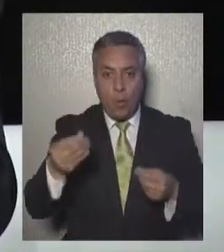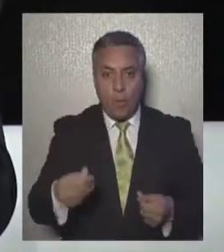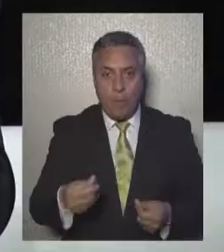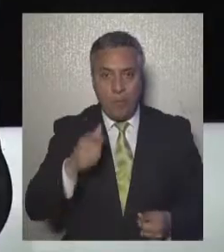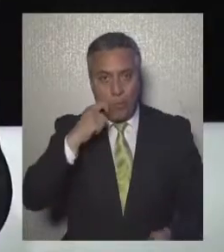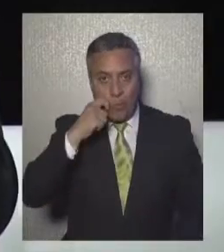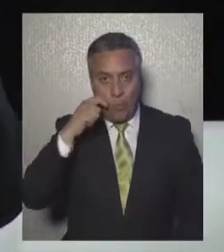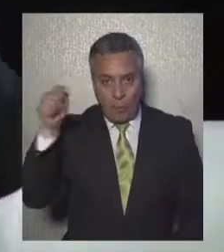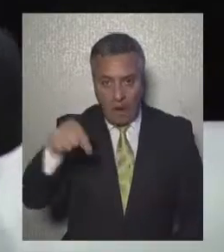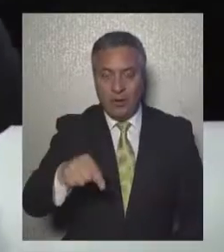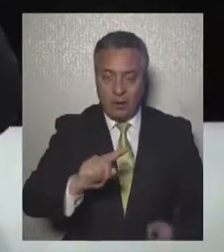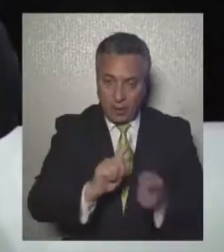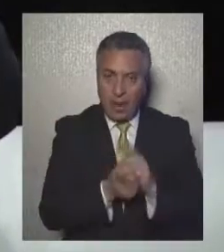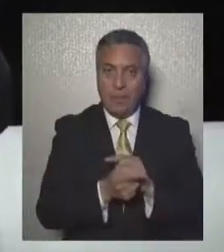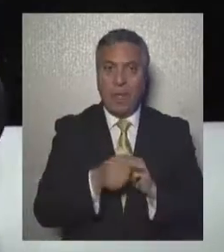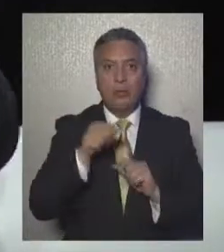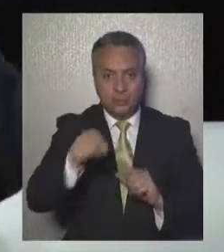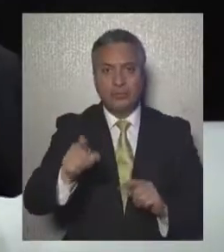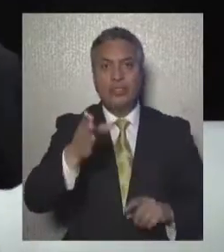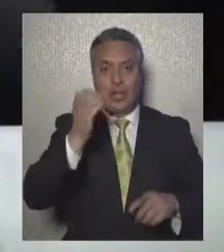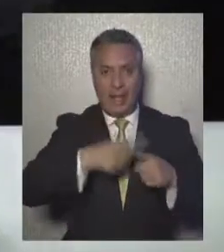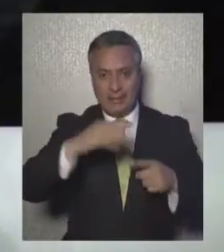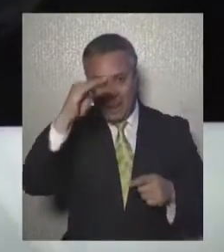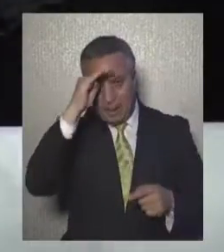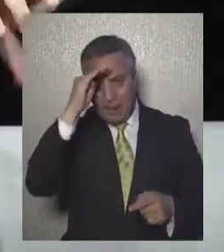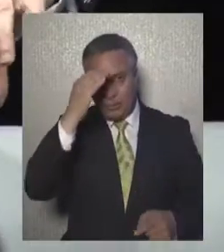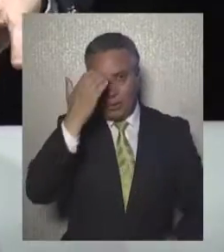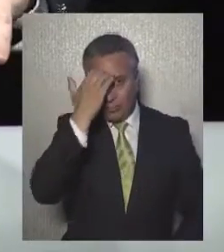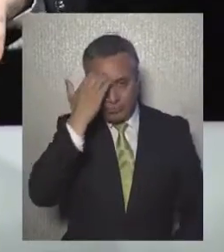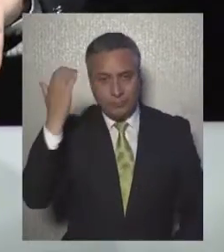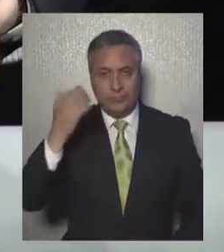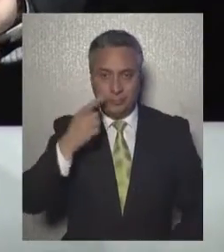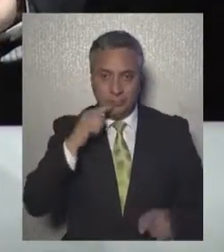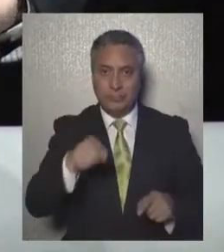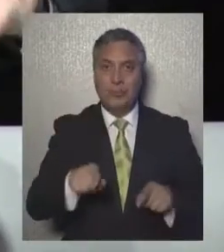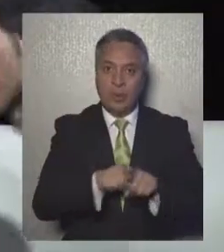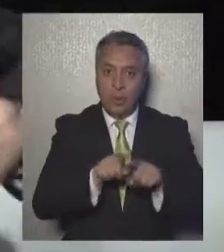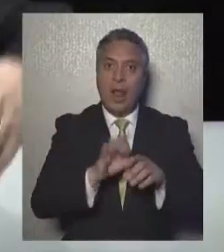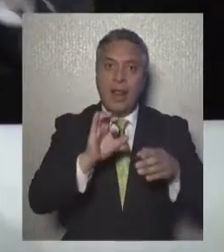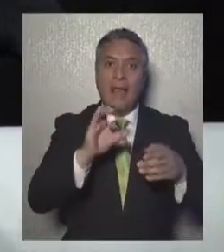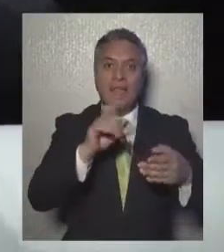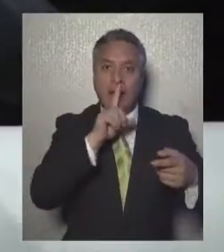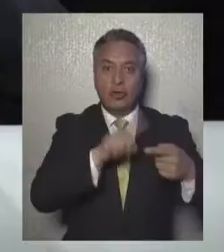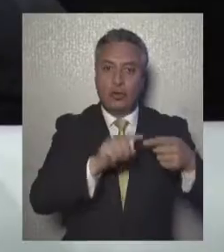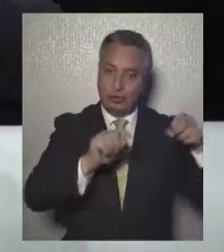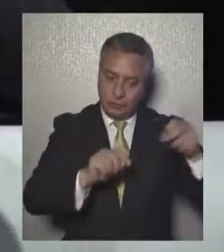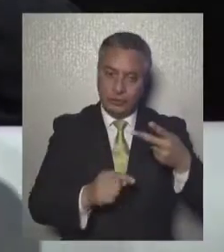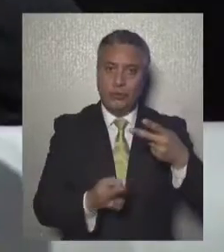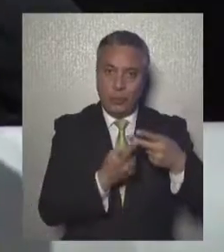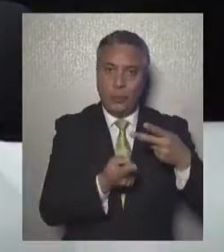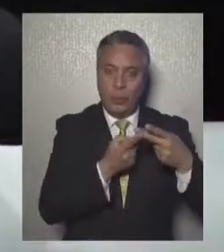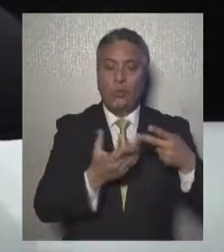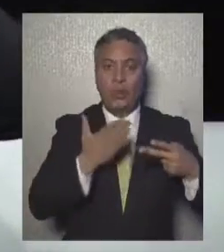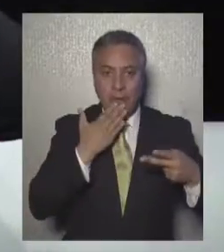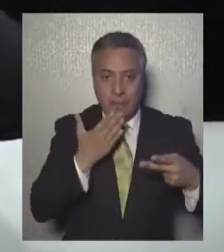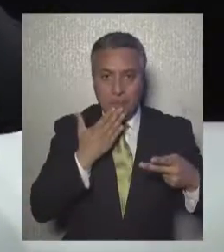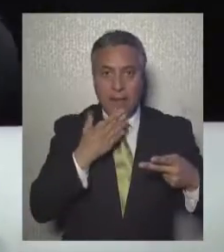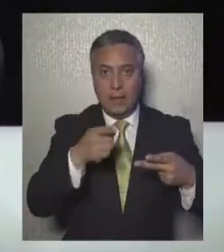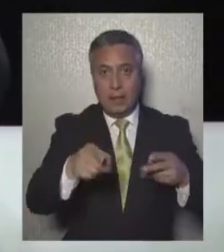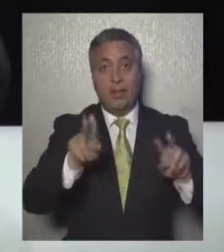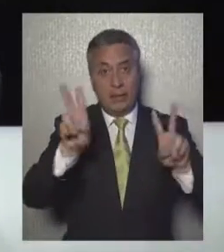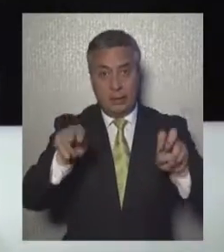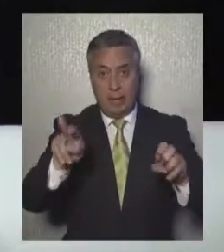a la productividad. Entonces hay efectos de primer orden y efectos de segundo orden que en conjunto el tema